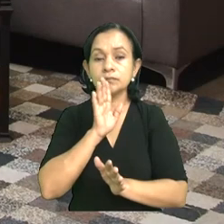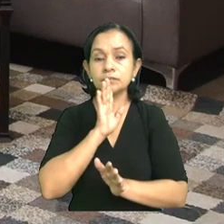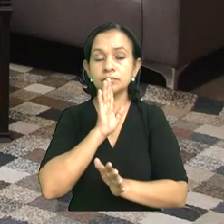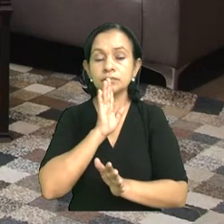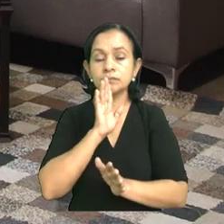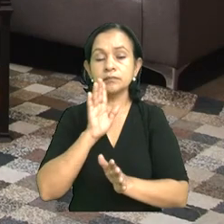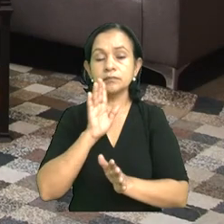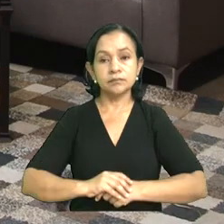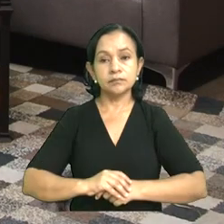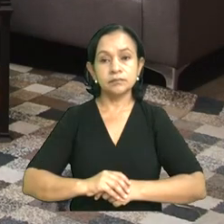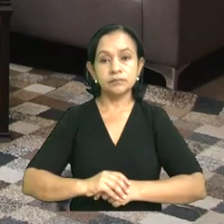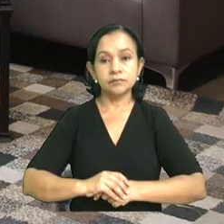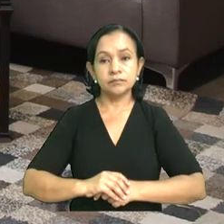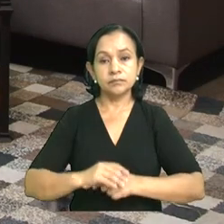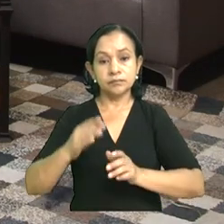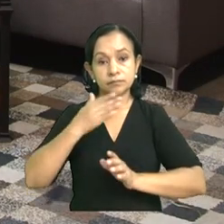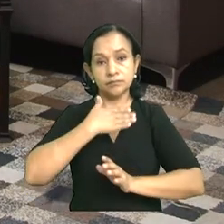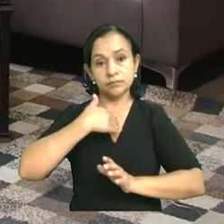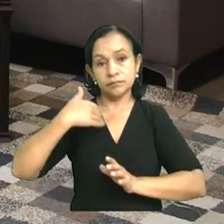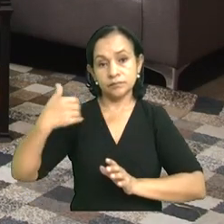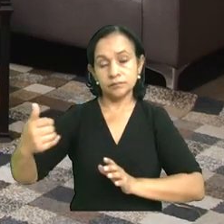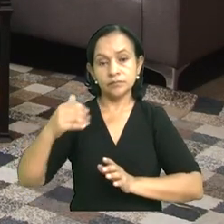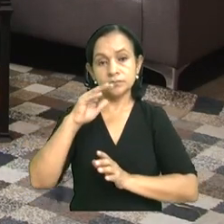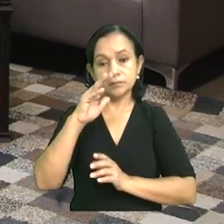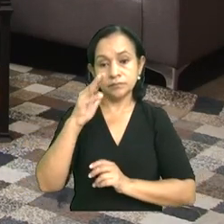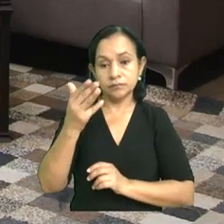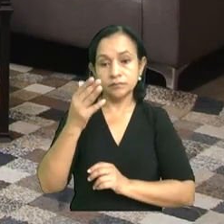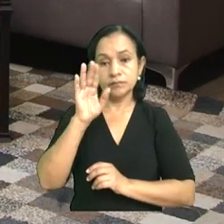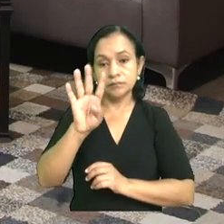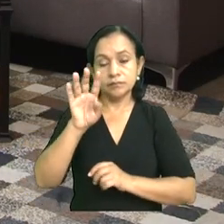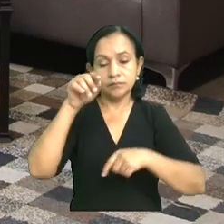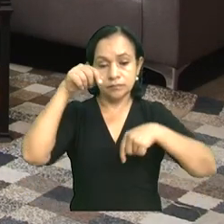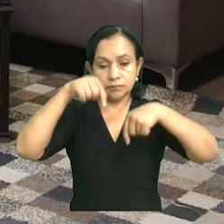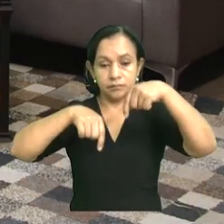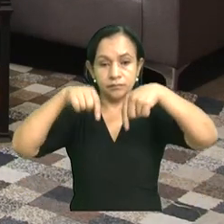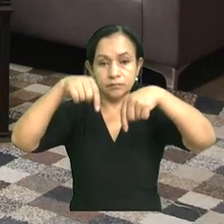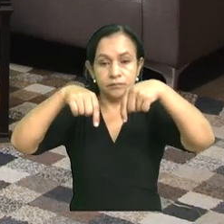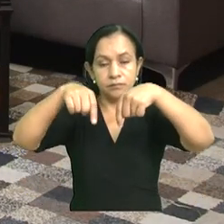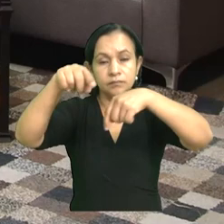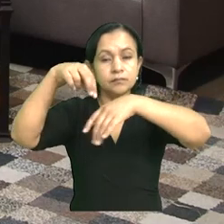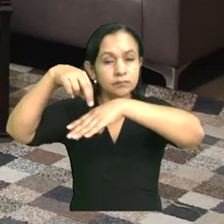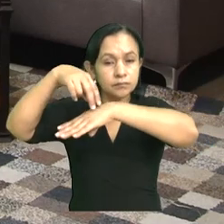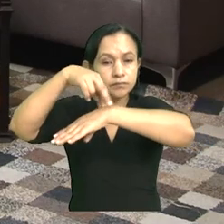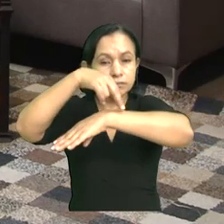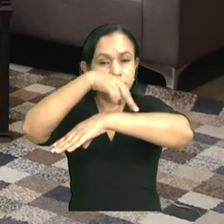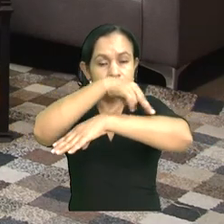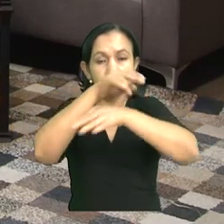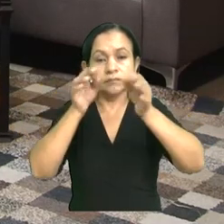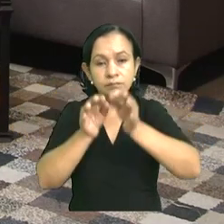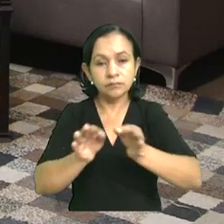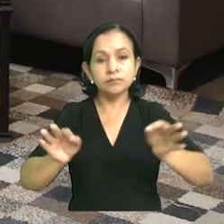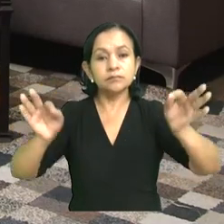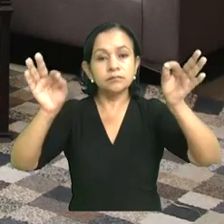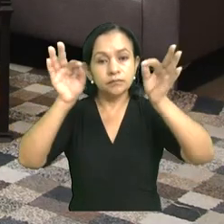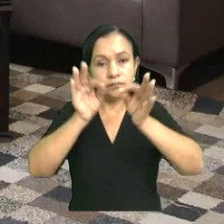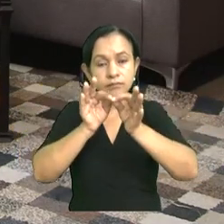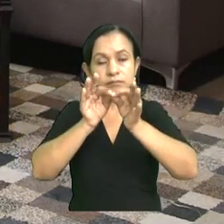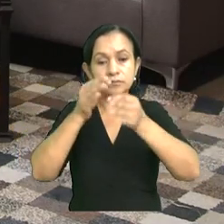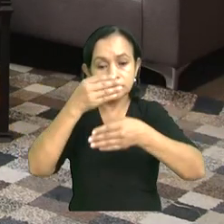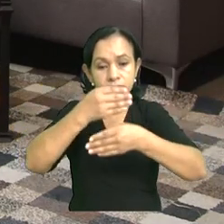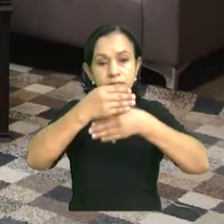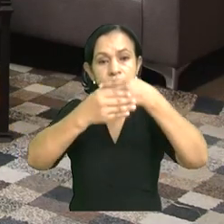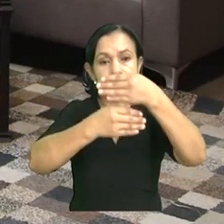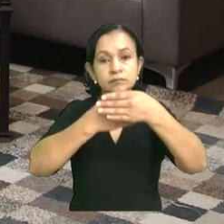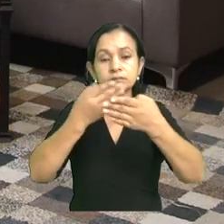de mejoramiento de 94 kilómetros de caminos, que eso es importantísimo. También tiene que ver